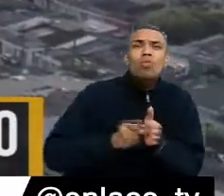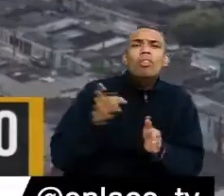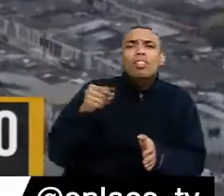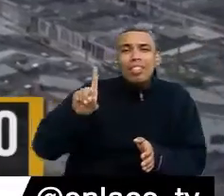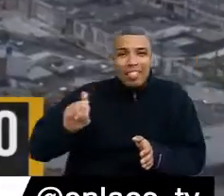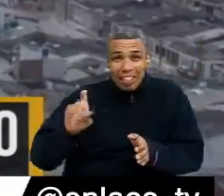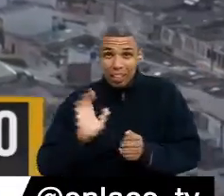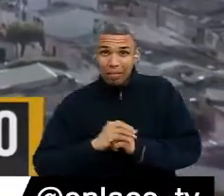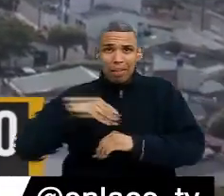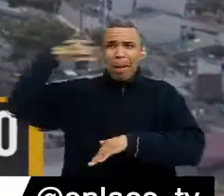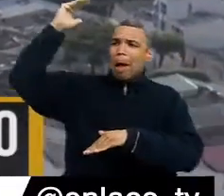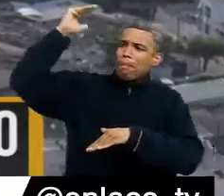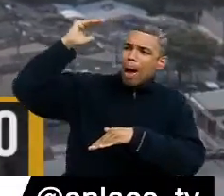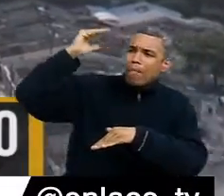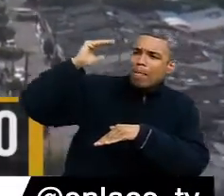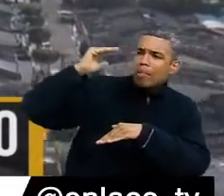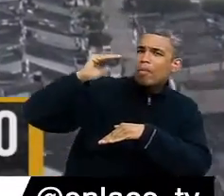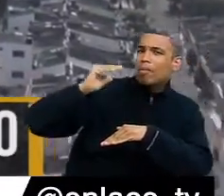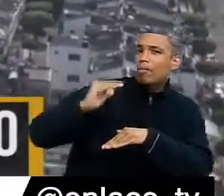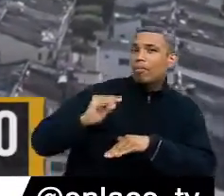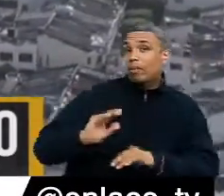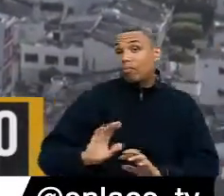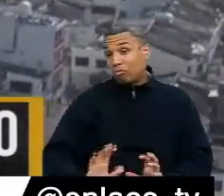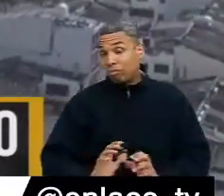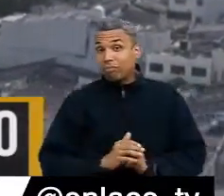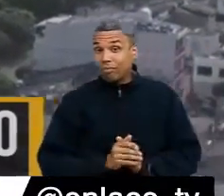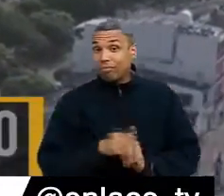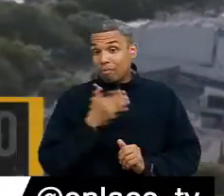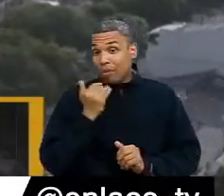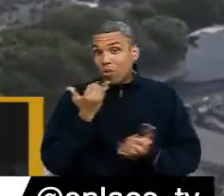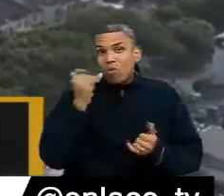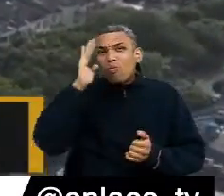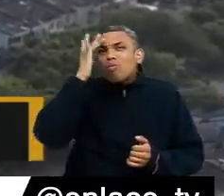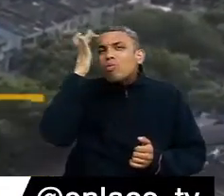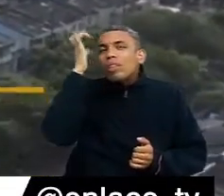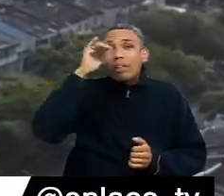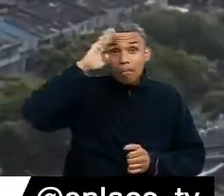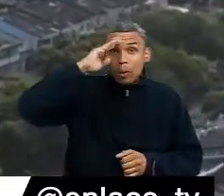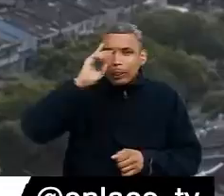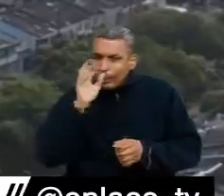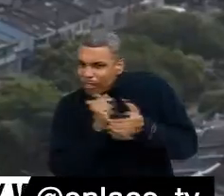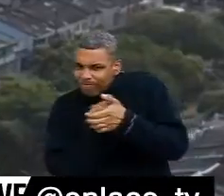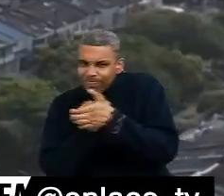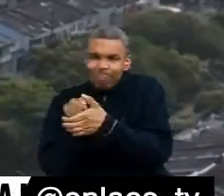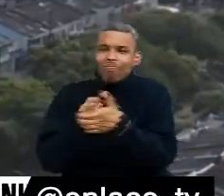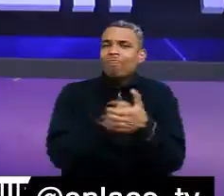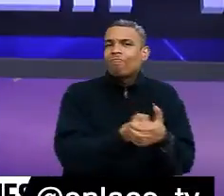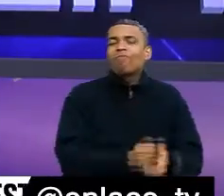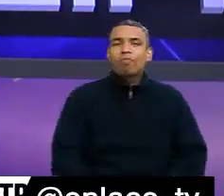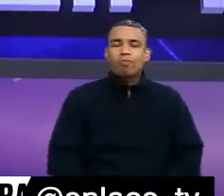a julio de 2015, 115 robos se registraron y a corte de 2016 van 63.